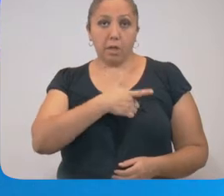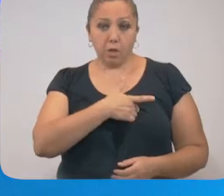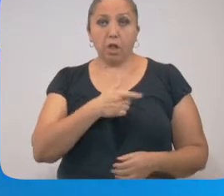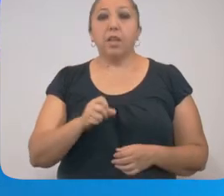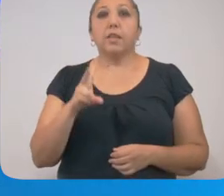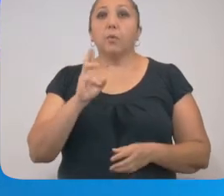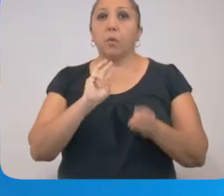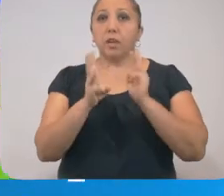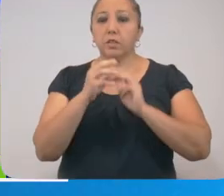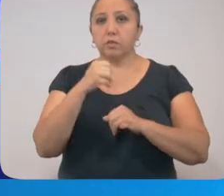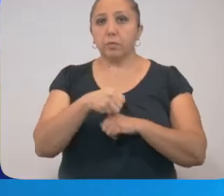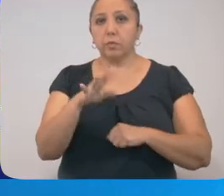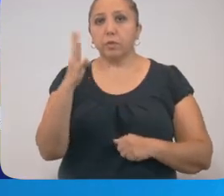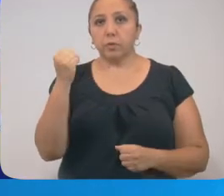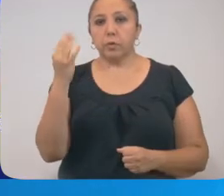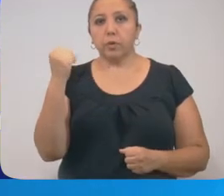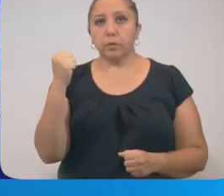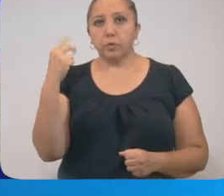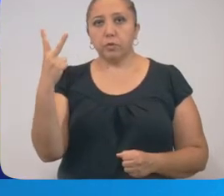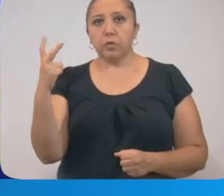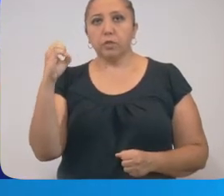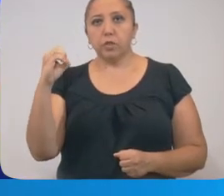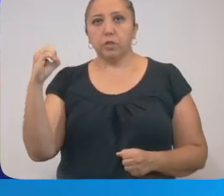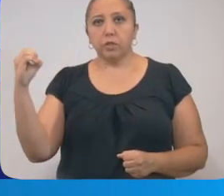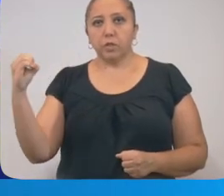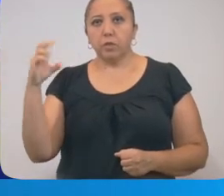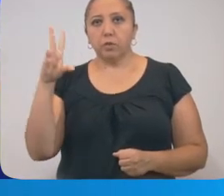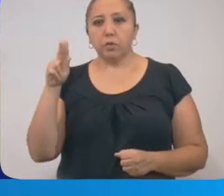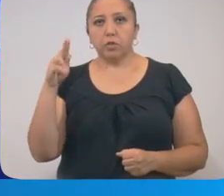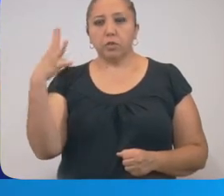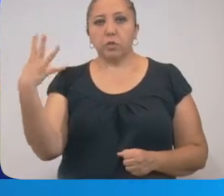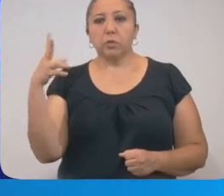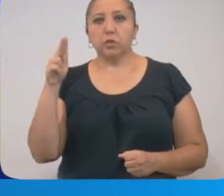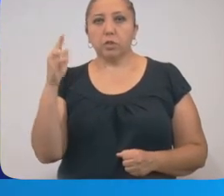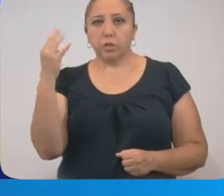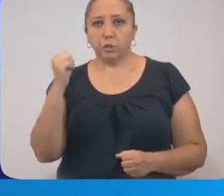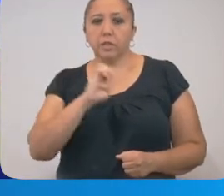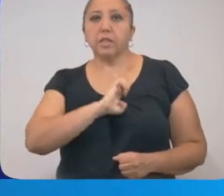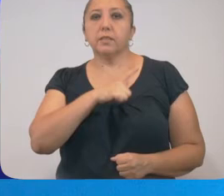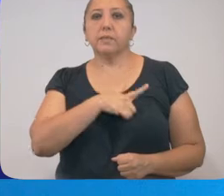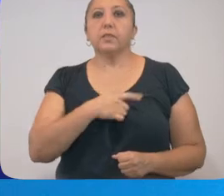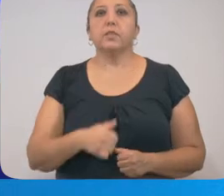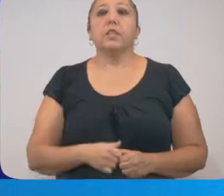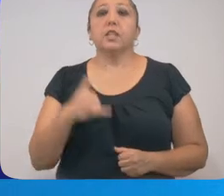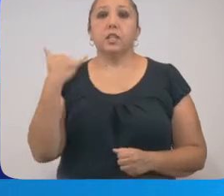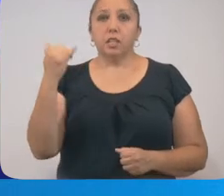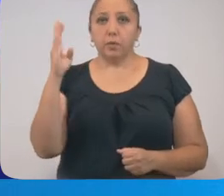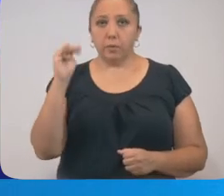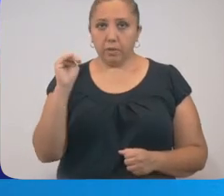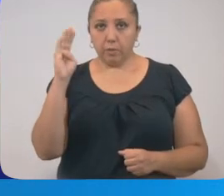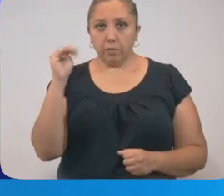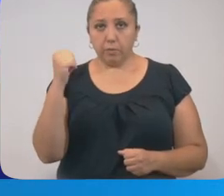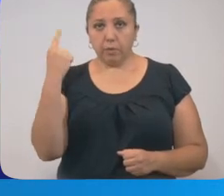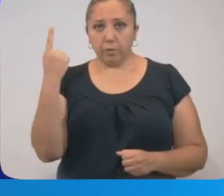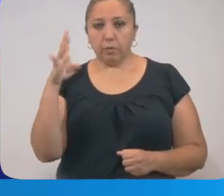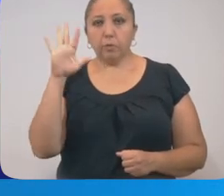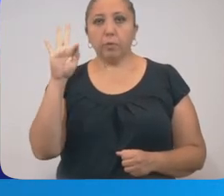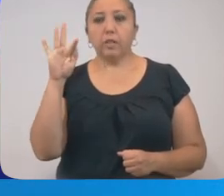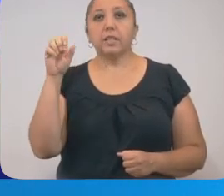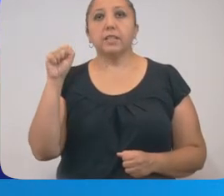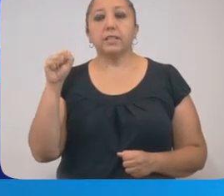El chat de WhatsApp en el número 9992-008489 en español y 9991